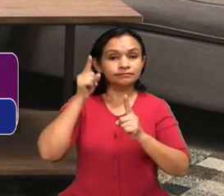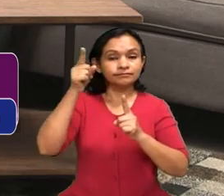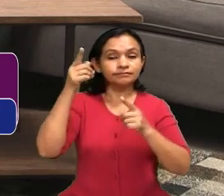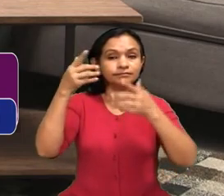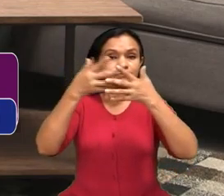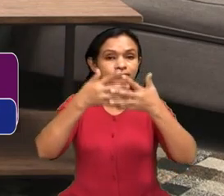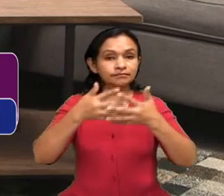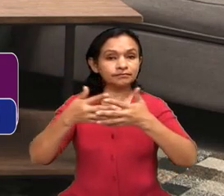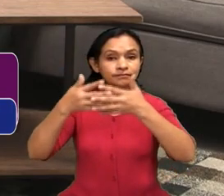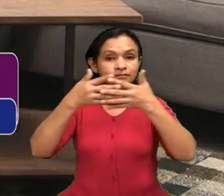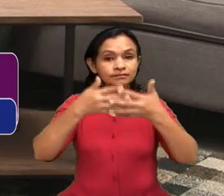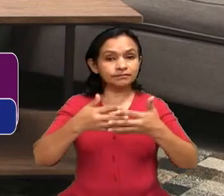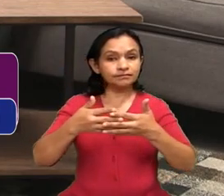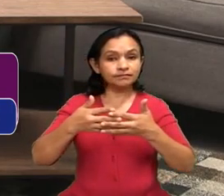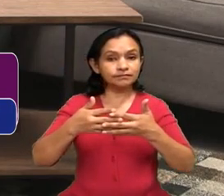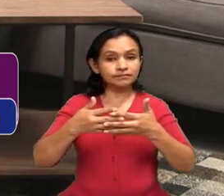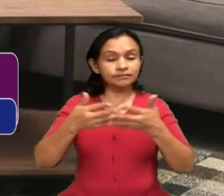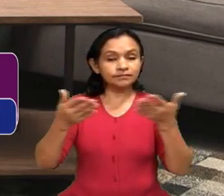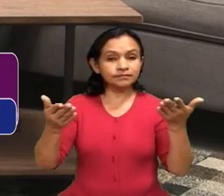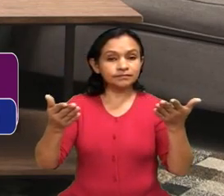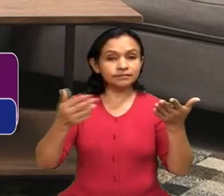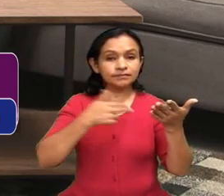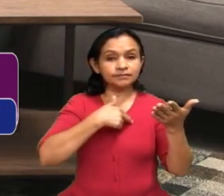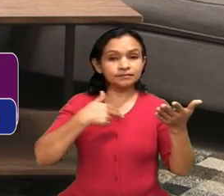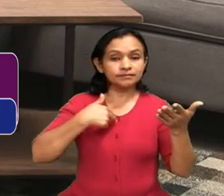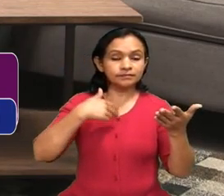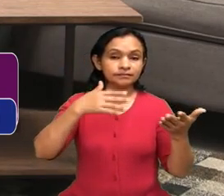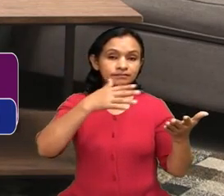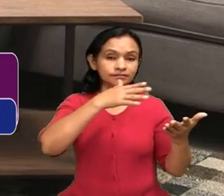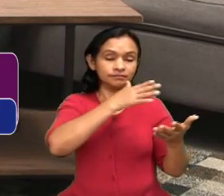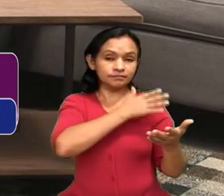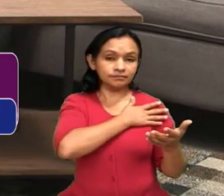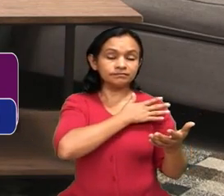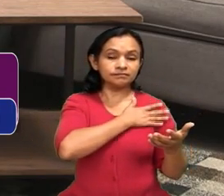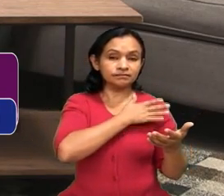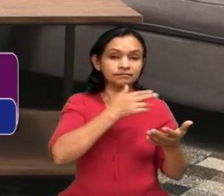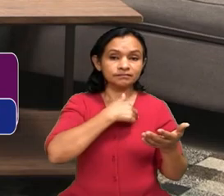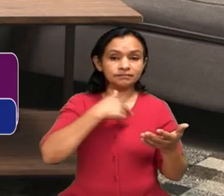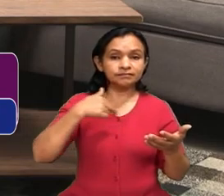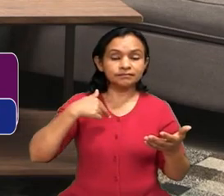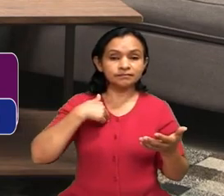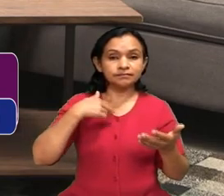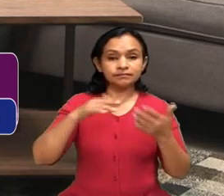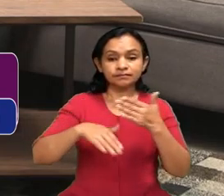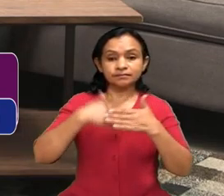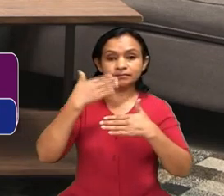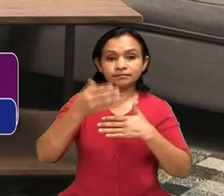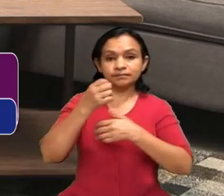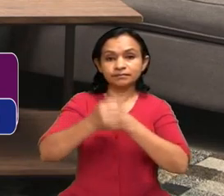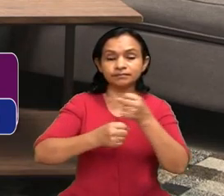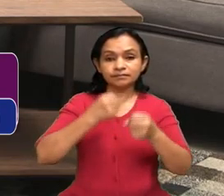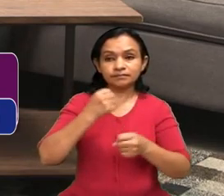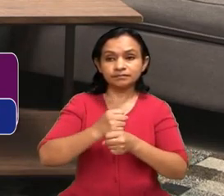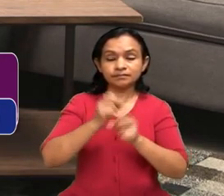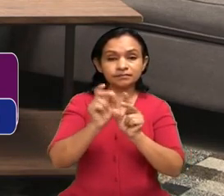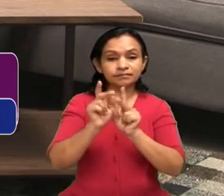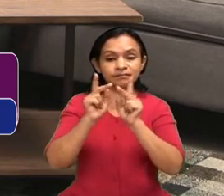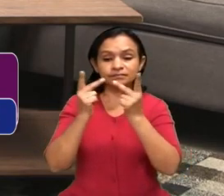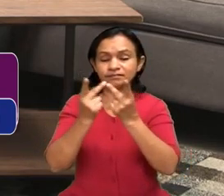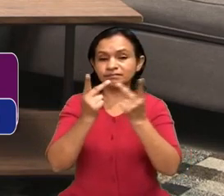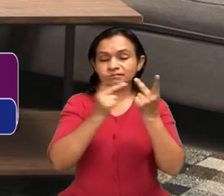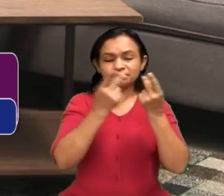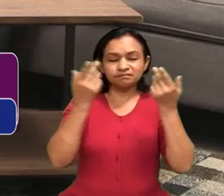norteamericano y la dinastía de Somoza. Y después vendrían épocas de oscuridad. Pero para nuestro pueblo,